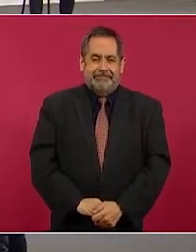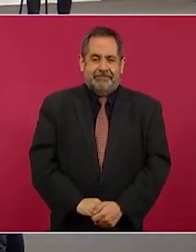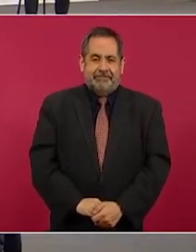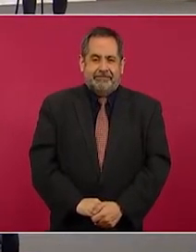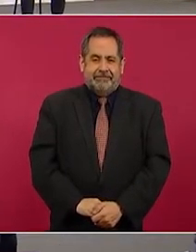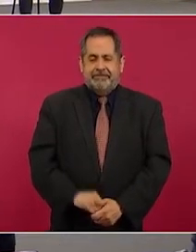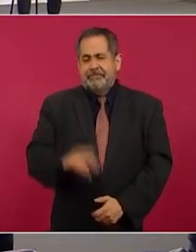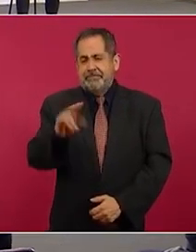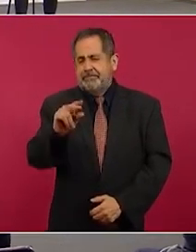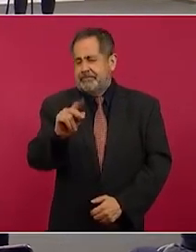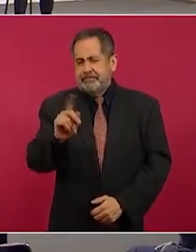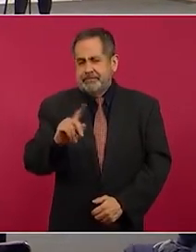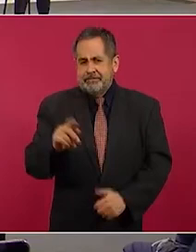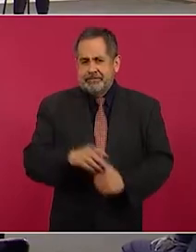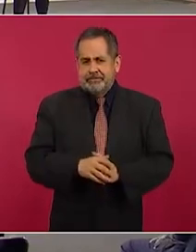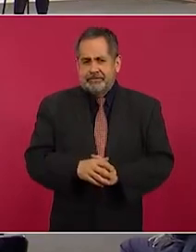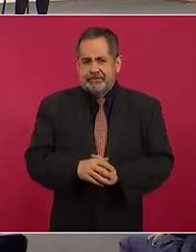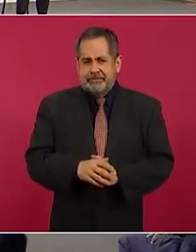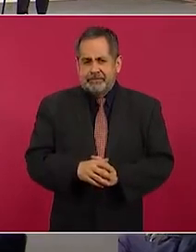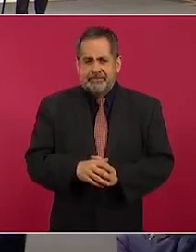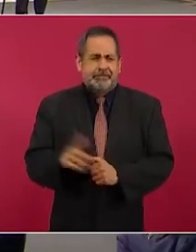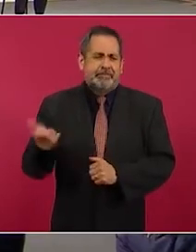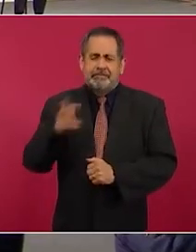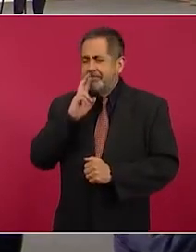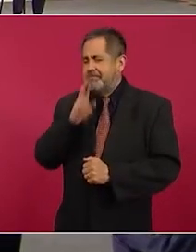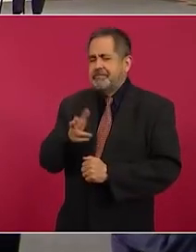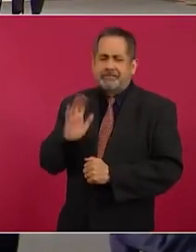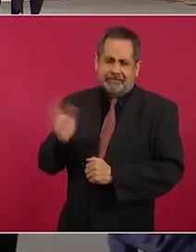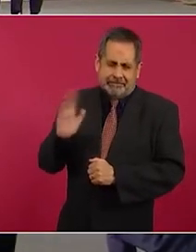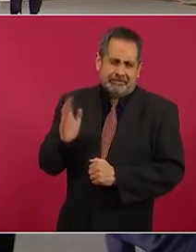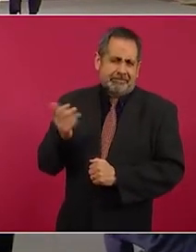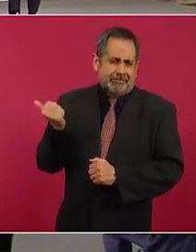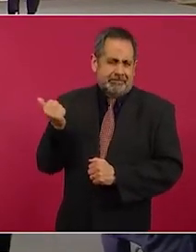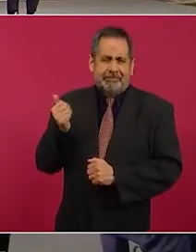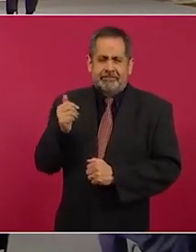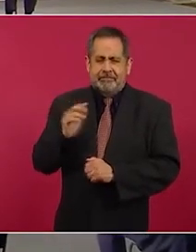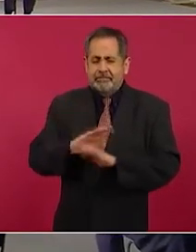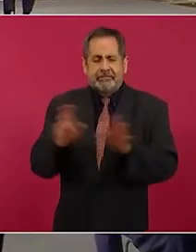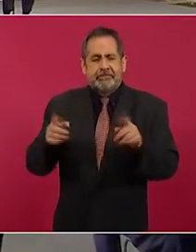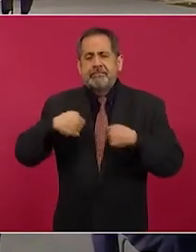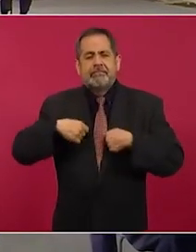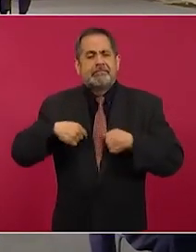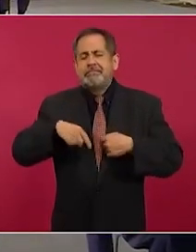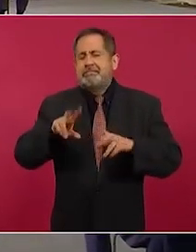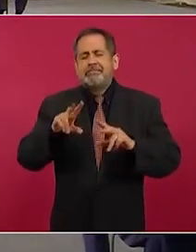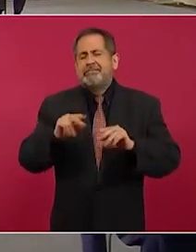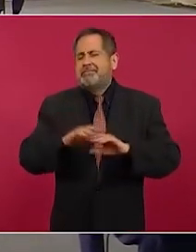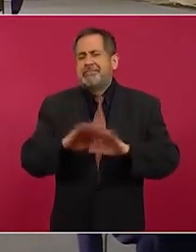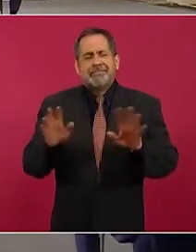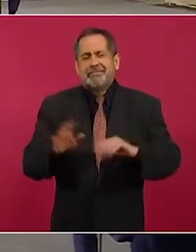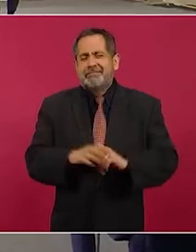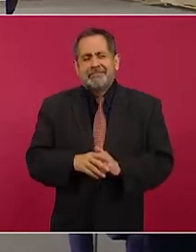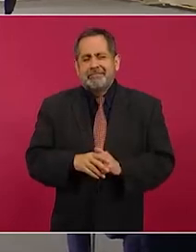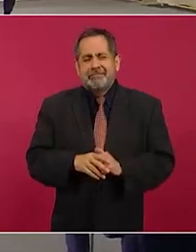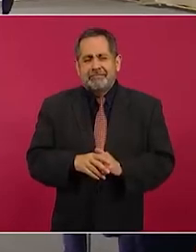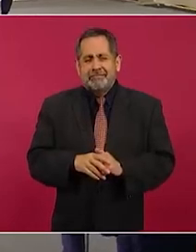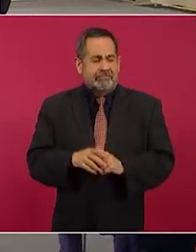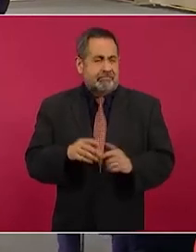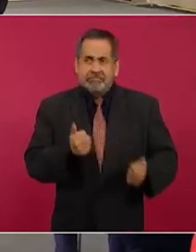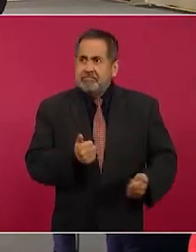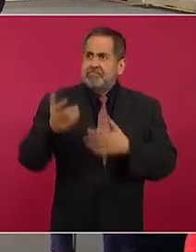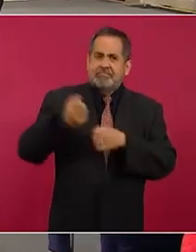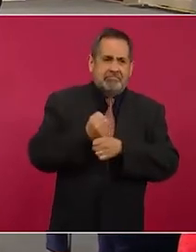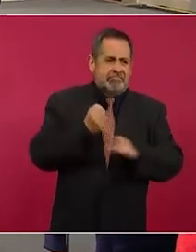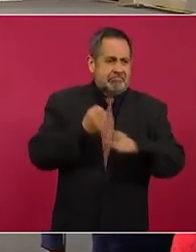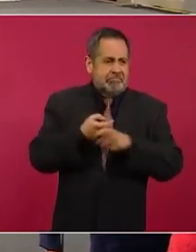No, no, pero ya, ya contestó Marcelo. Nosotros no, no mandamos armas